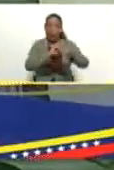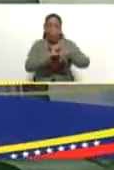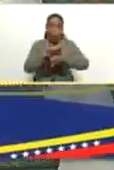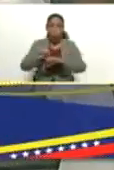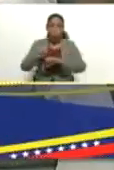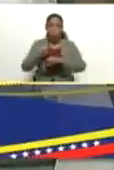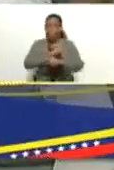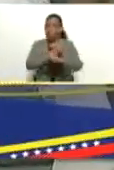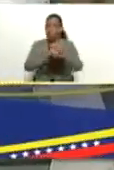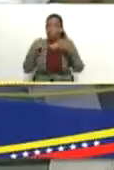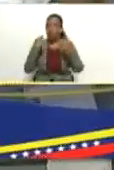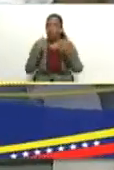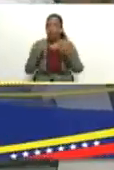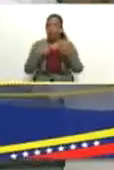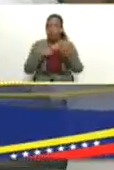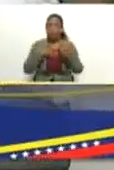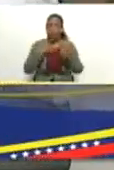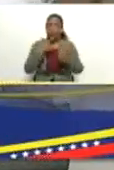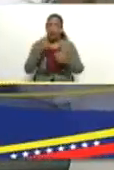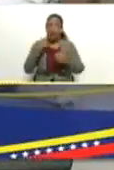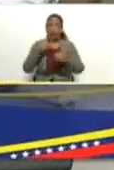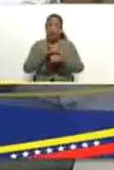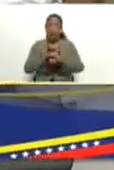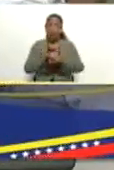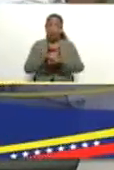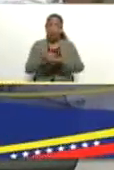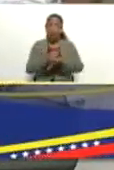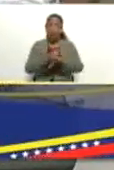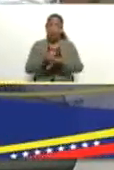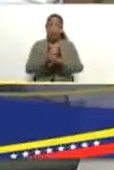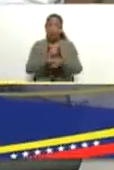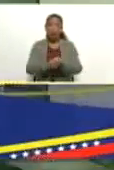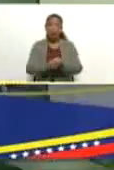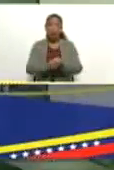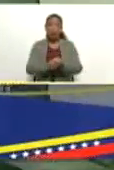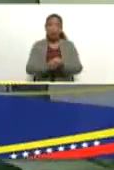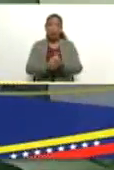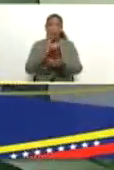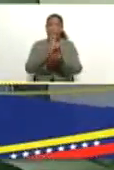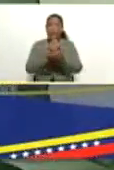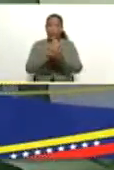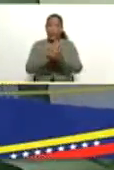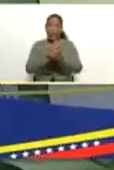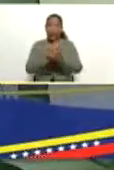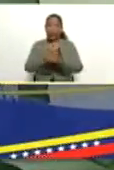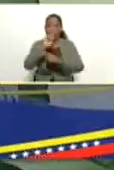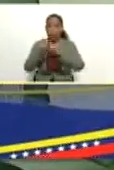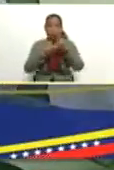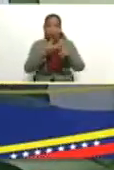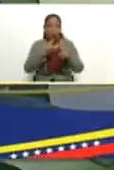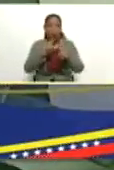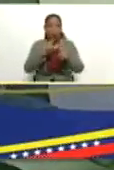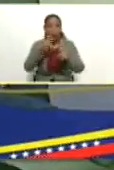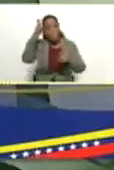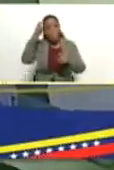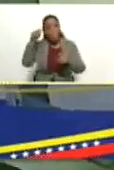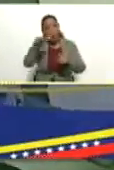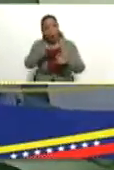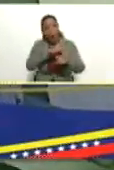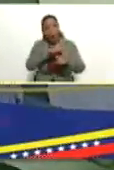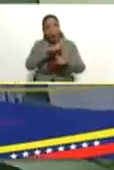popular, puedo decir que Héctor Rodríguez, entre los gobernadores, pica adelante siempre con las consultas populares, consultar al